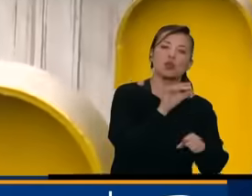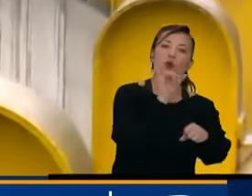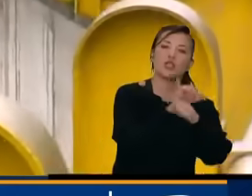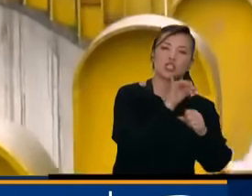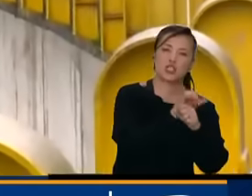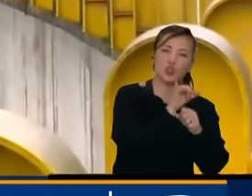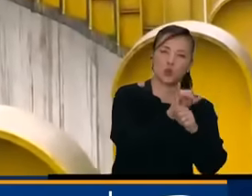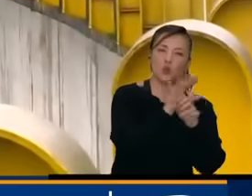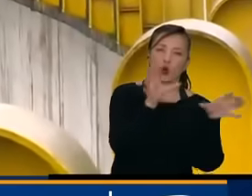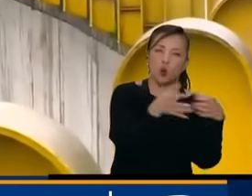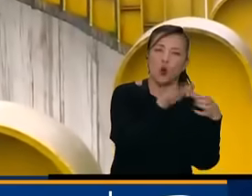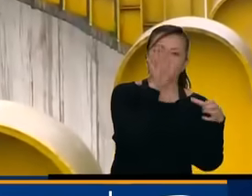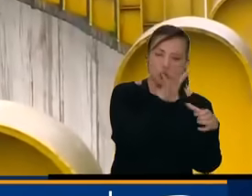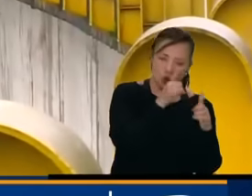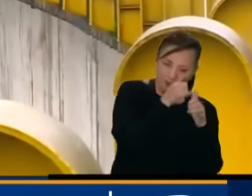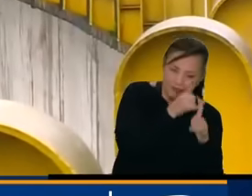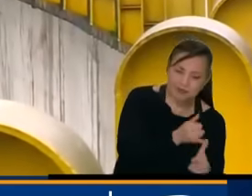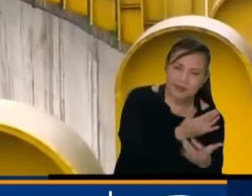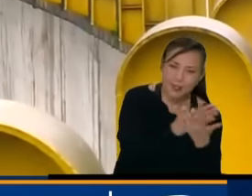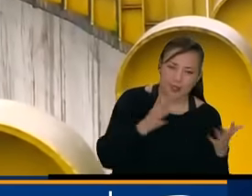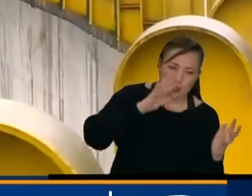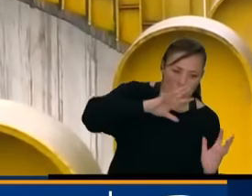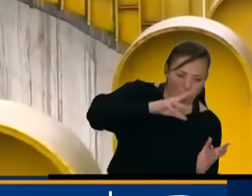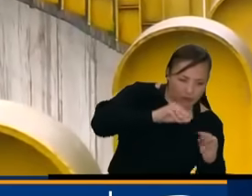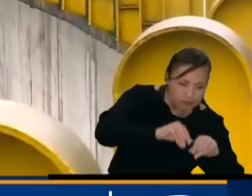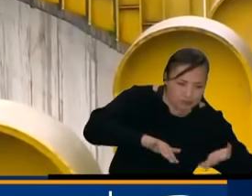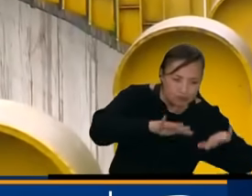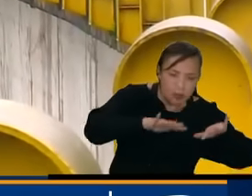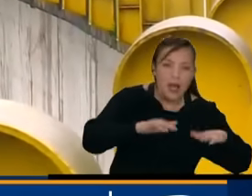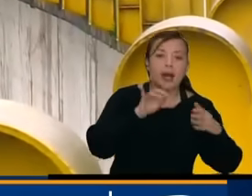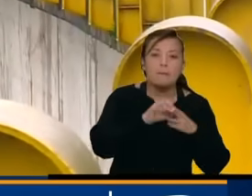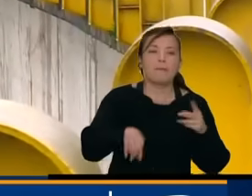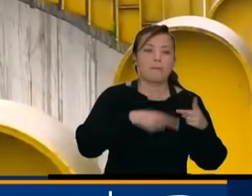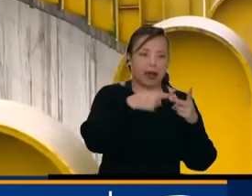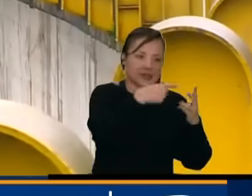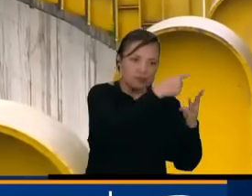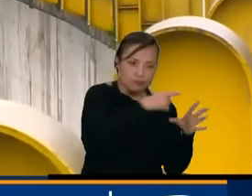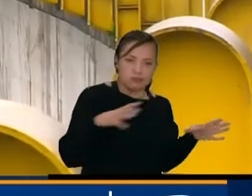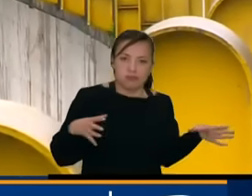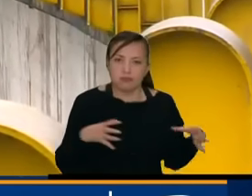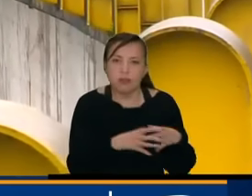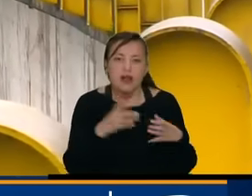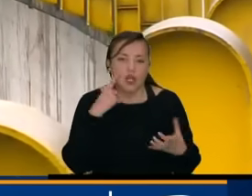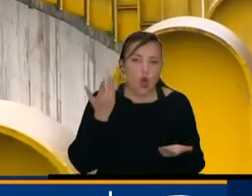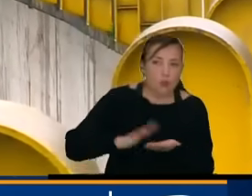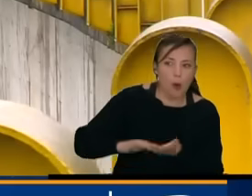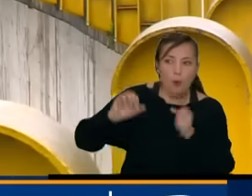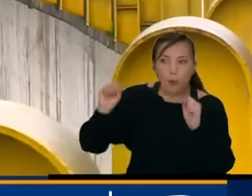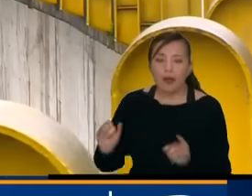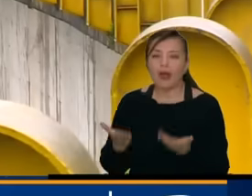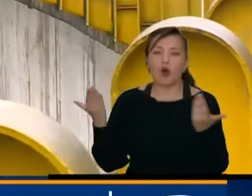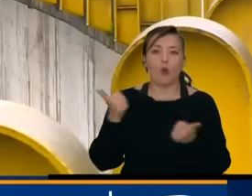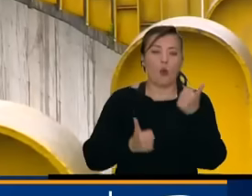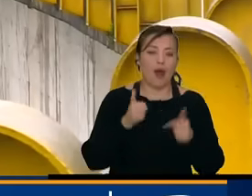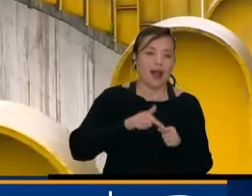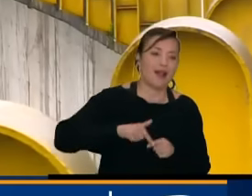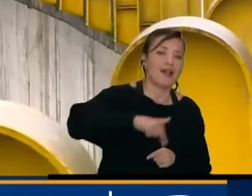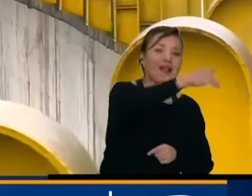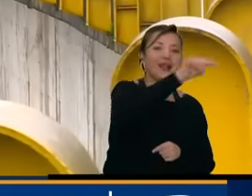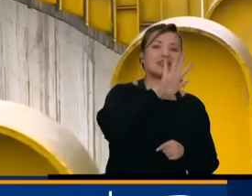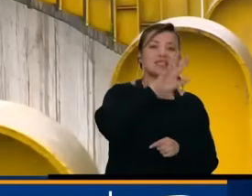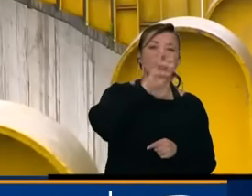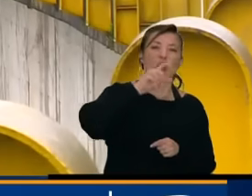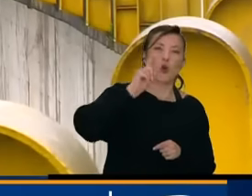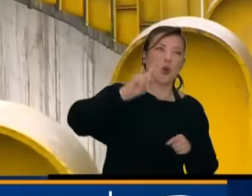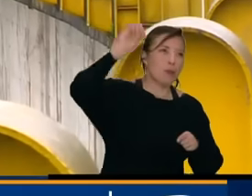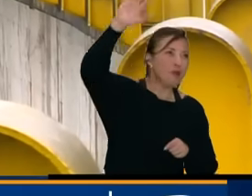Colombiano y Unidad de Gestión de Riesgos y concesionario, revisan la posibilidad de habilitar el corredor Bogotá-Villavicencio en el kilómetro 58 por efecto